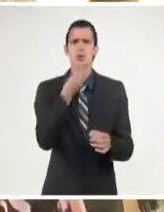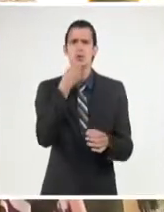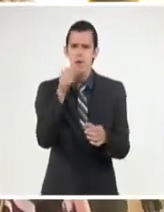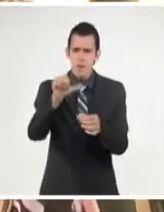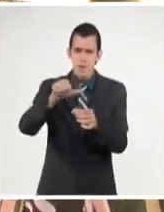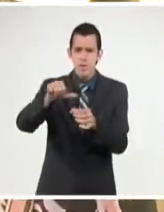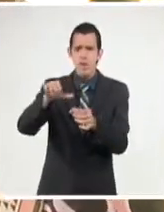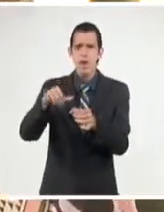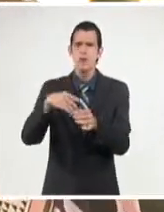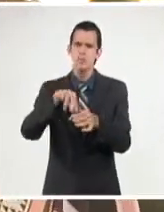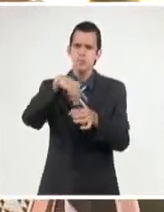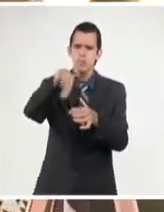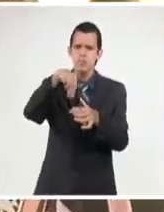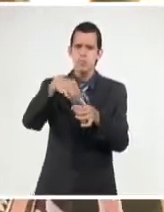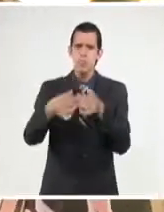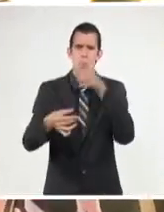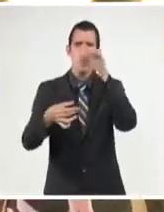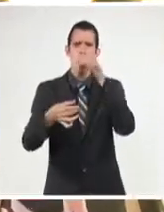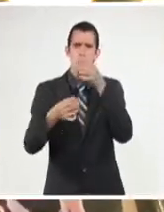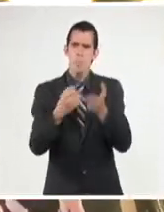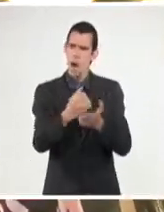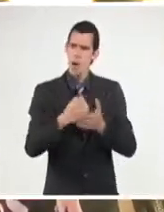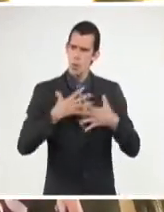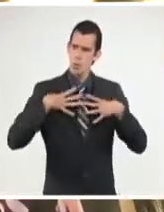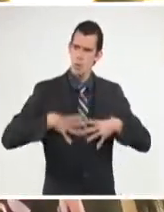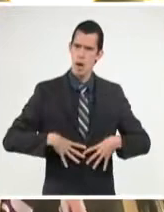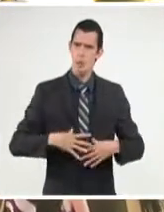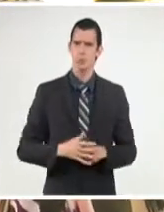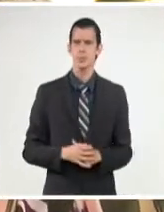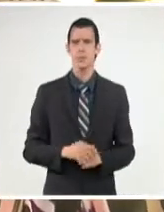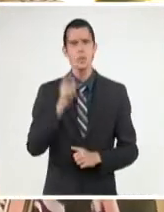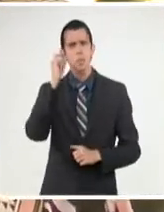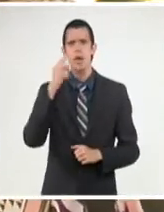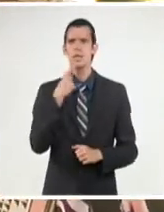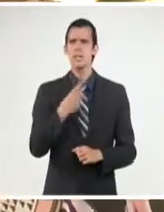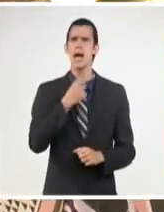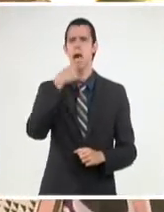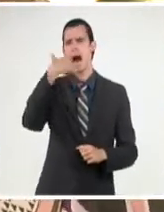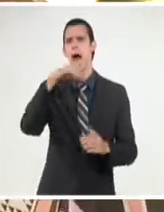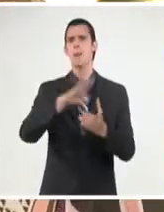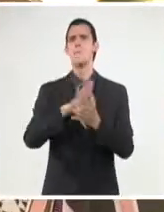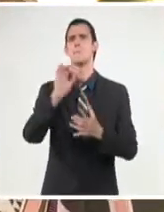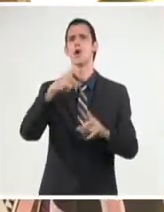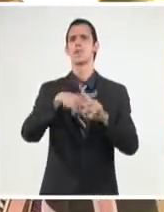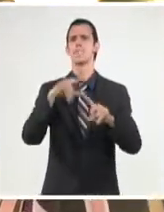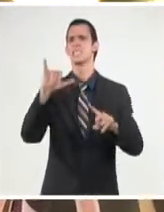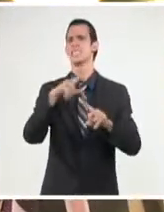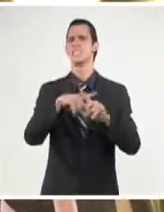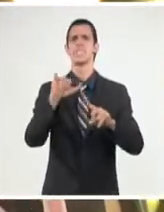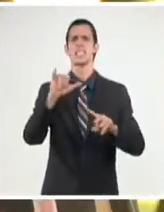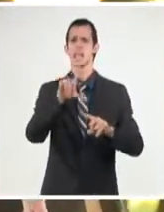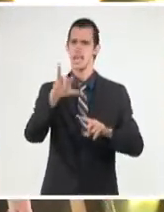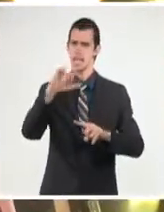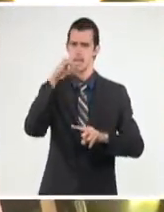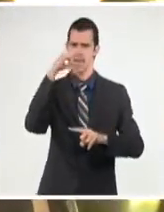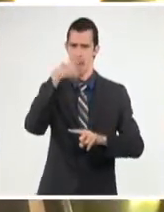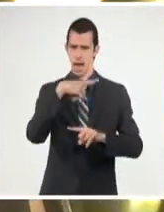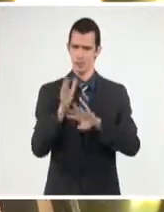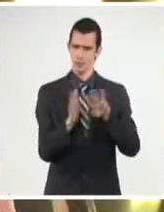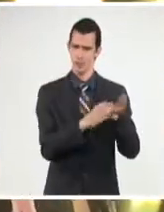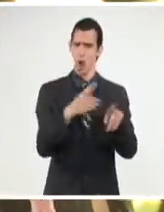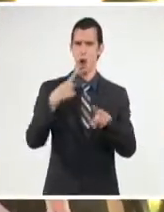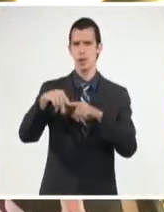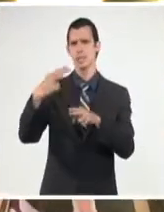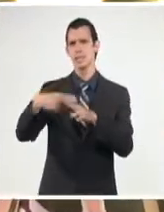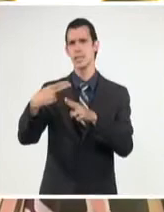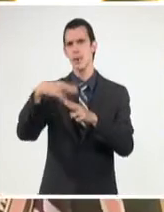amoxicilina 200 miligramos, que es poco para suspensión oral, destinada a la edad pediátrica, y Amoxi 500, que bueno,